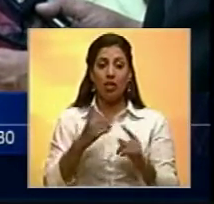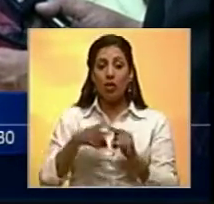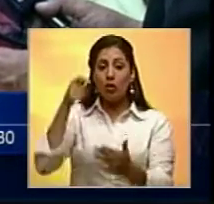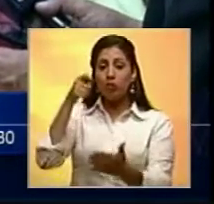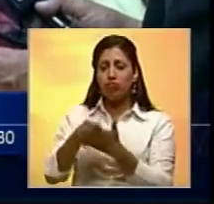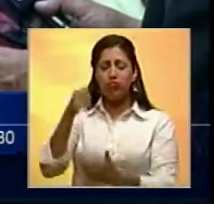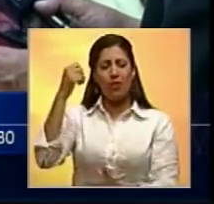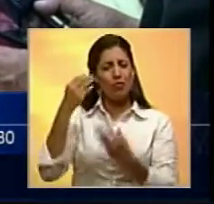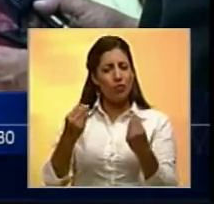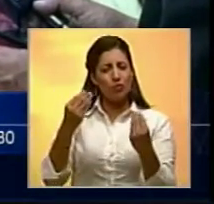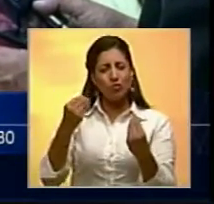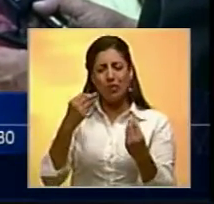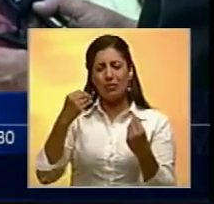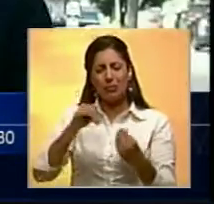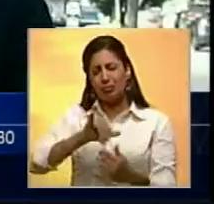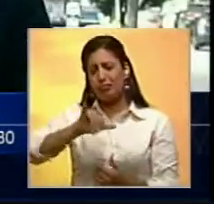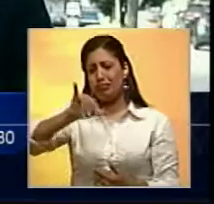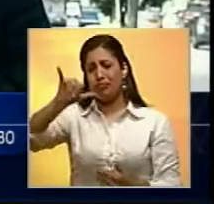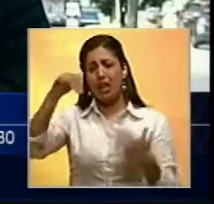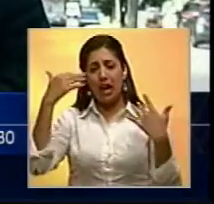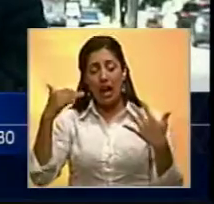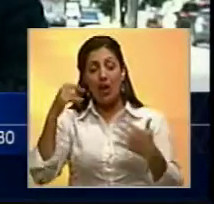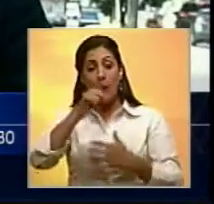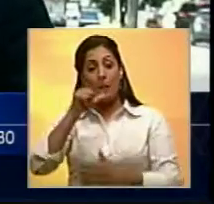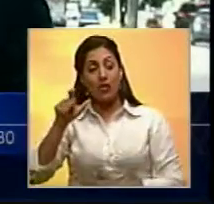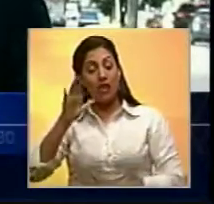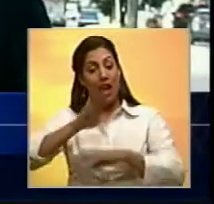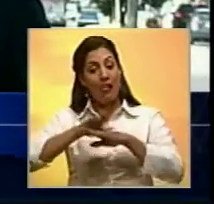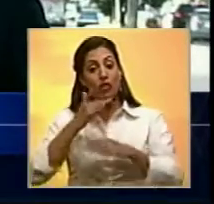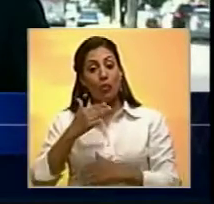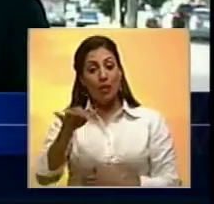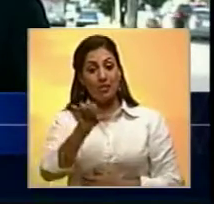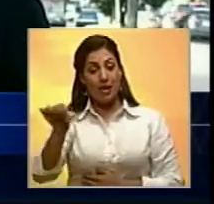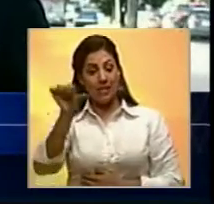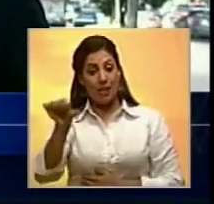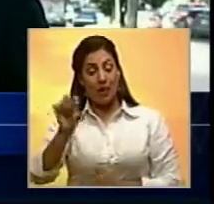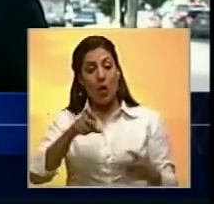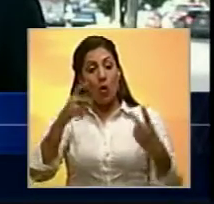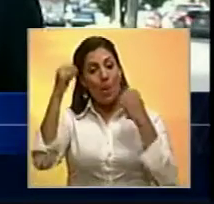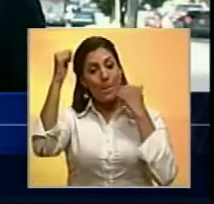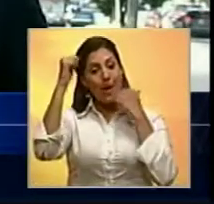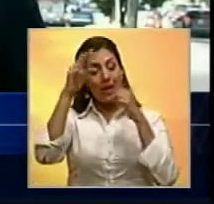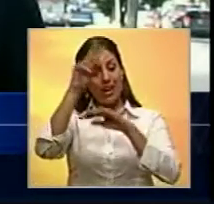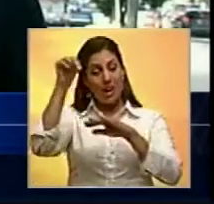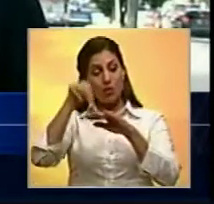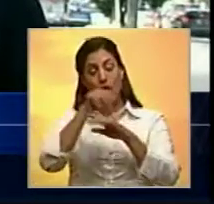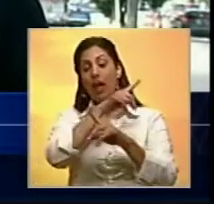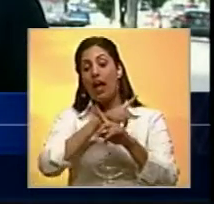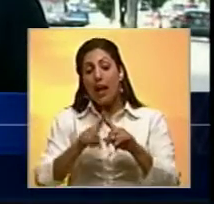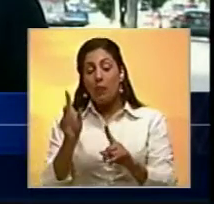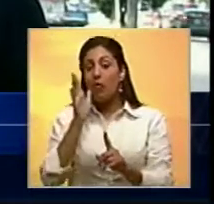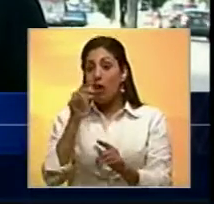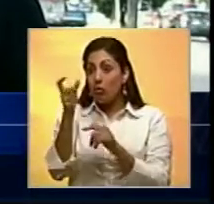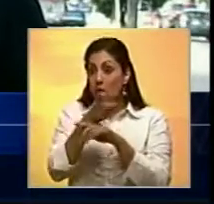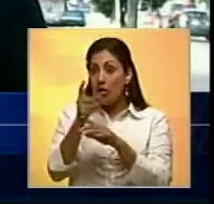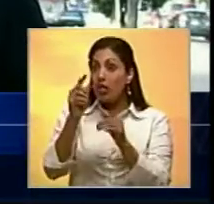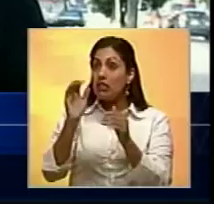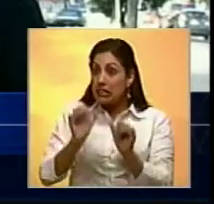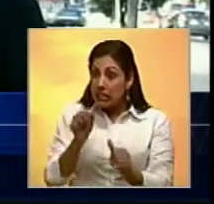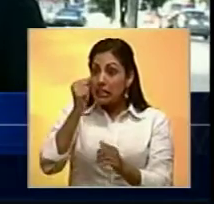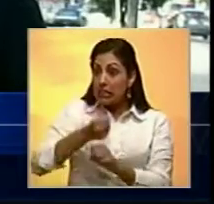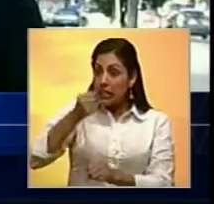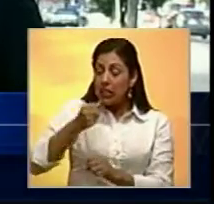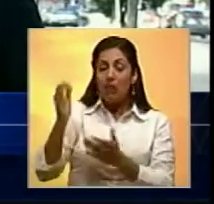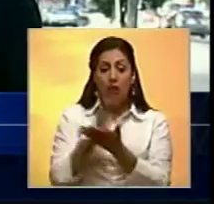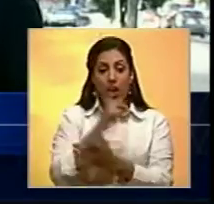son muy elevados. Los transportistas anunciaron que la próxima semana harán un paro nacional si el gobierno insiste en eliminar el